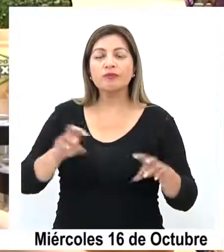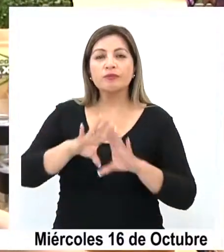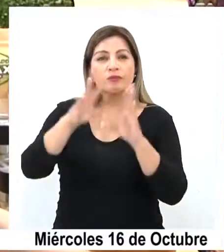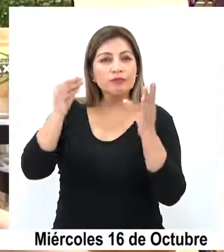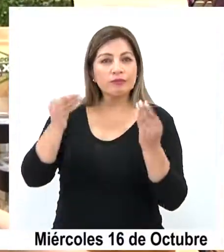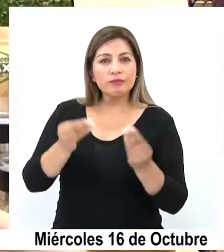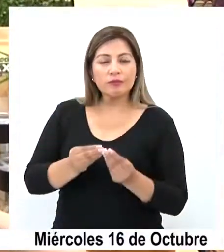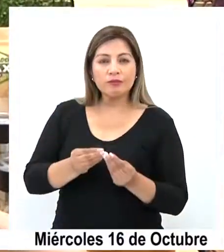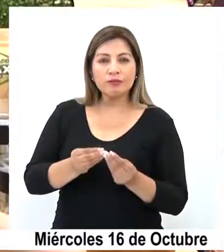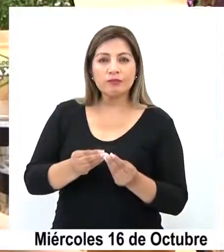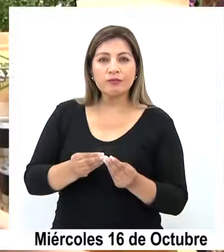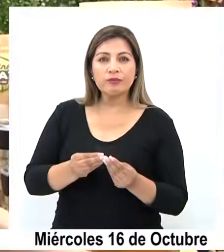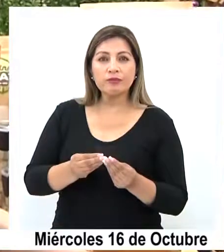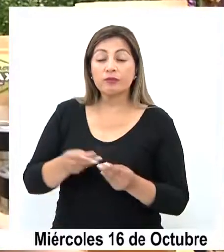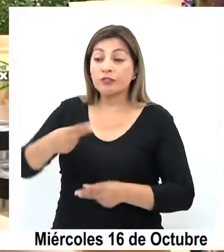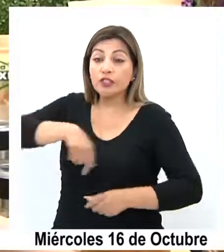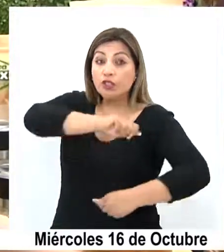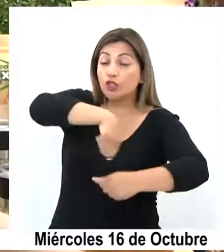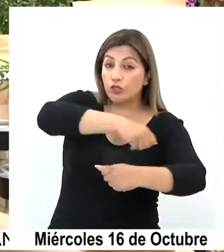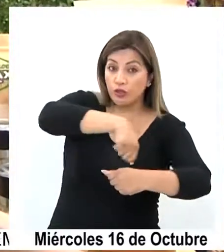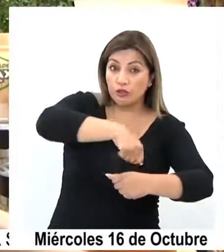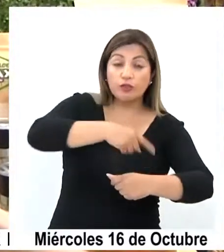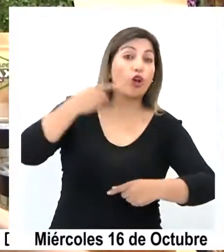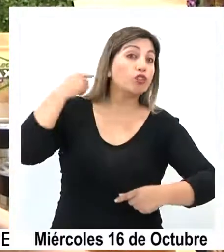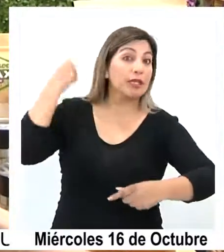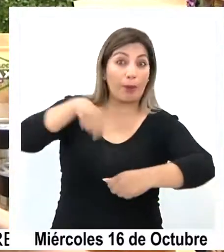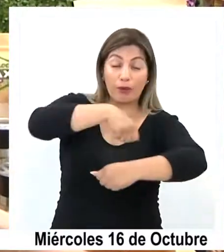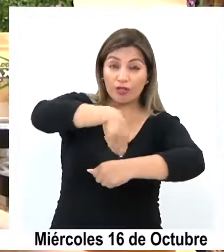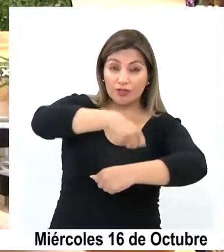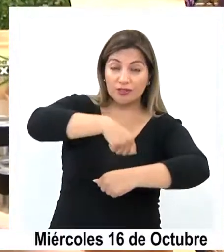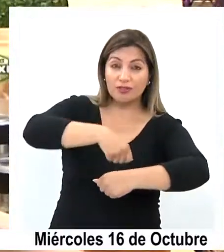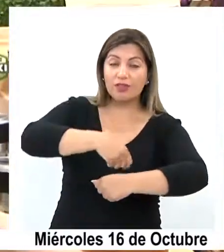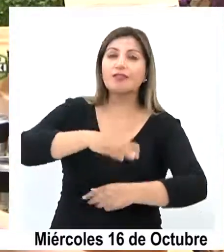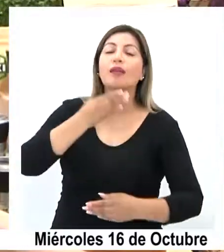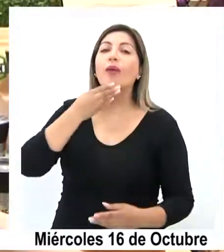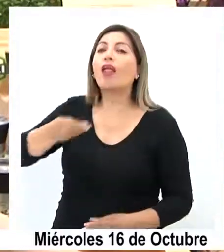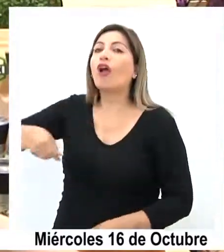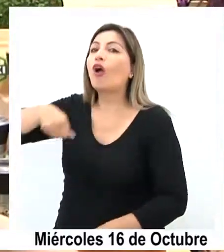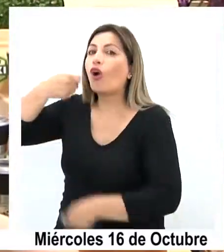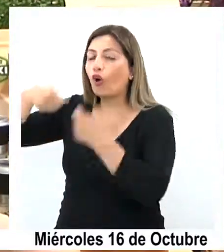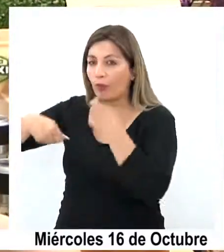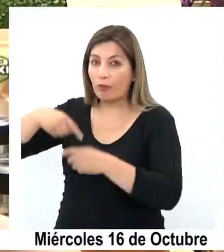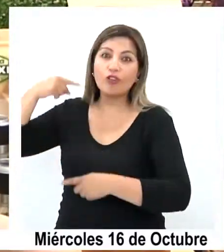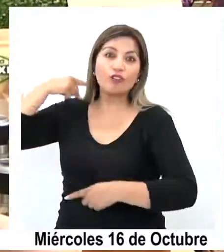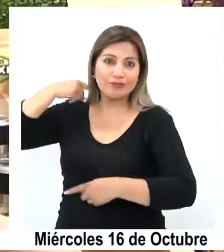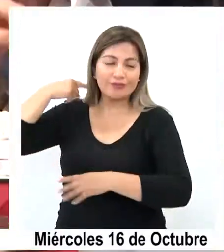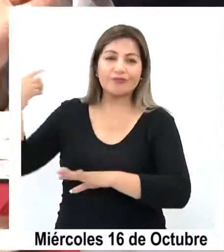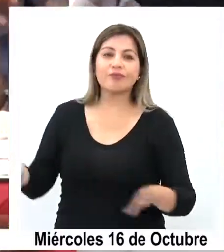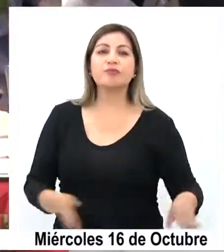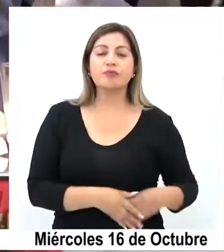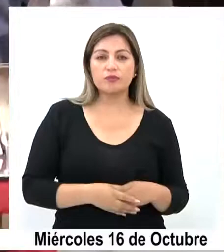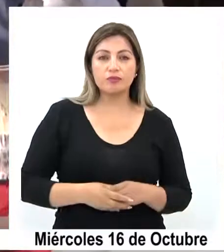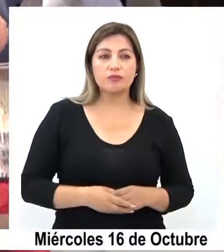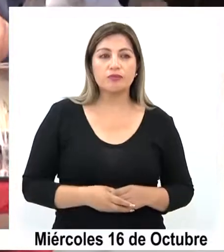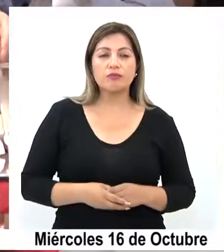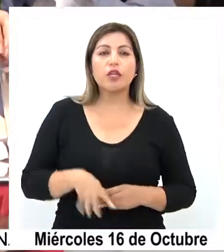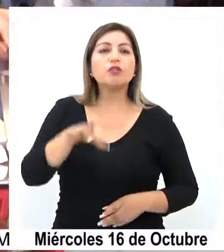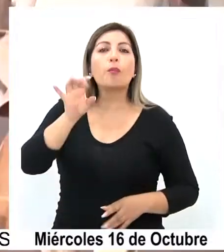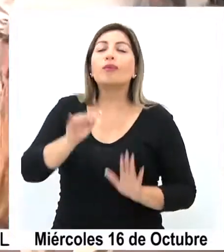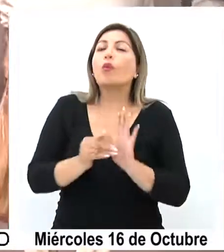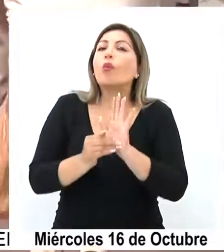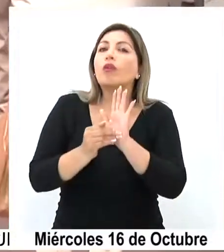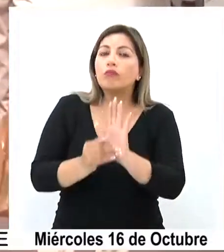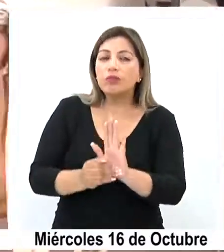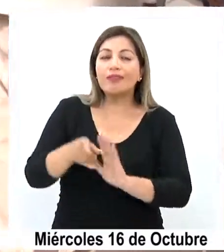completo desde la forma en la que se cocina, la conciencia en la que se cocina hasta el producto que le entregamos al cliente. Esta es solo